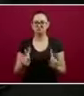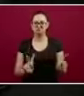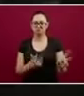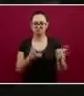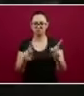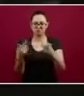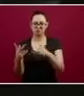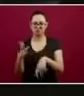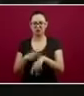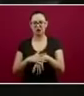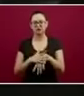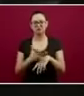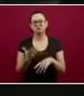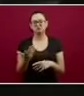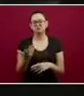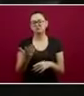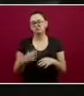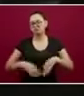proceso. Ya. Ahora,